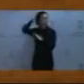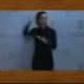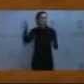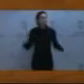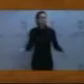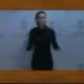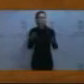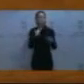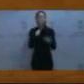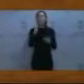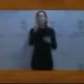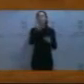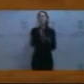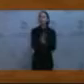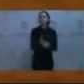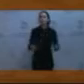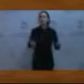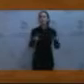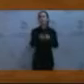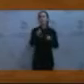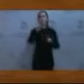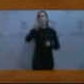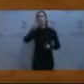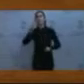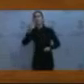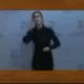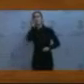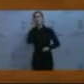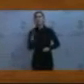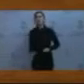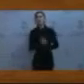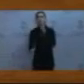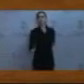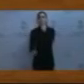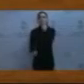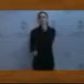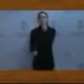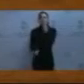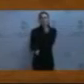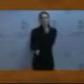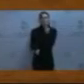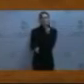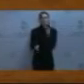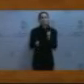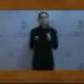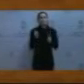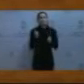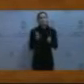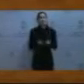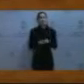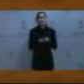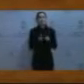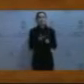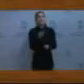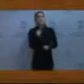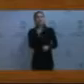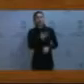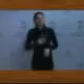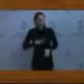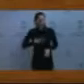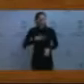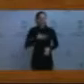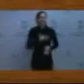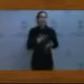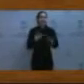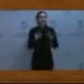portavoces, como la portavoz de Izquierda Unida, que en aquel momento no tuvo a bien decir absolutamente nada, sino mantener ese tono complaciente con el consejero